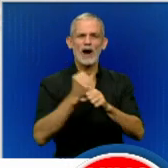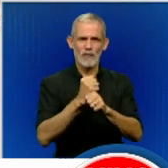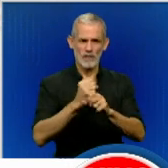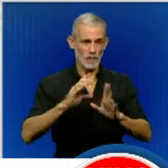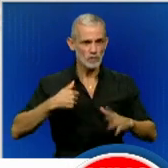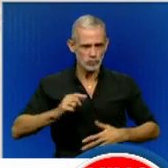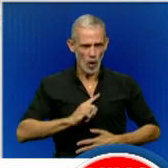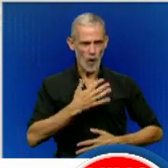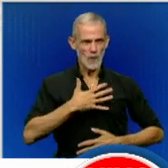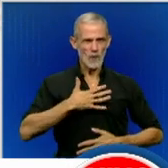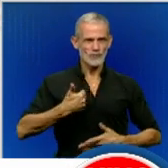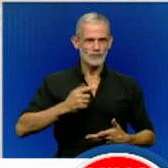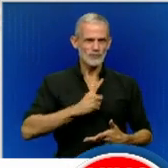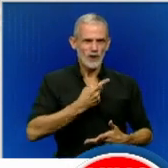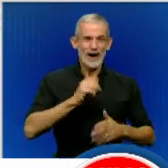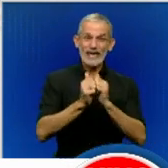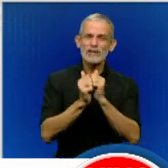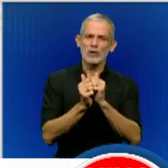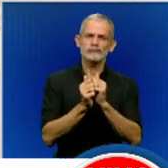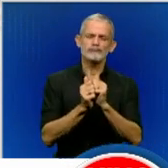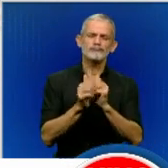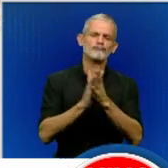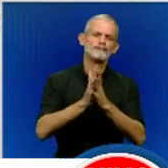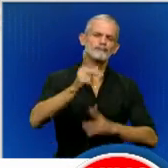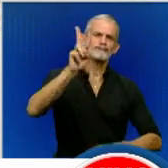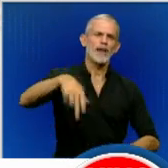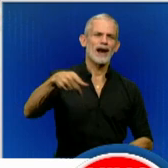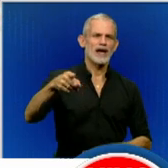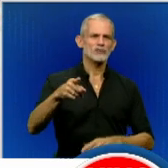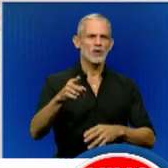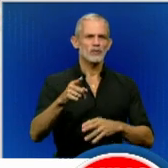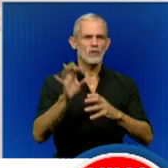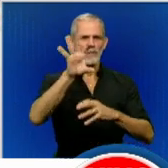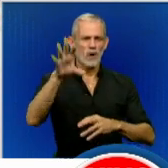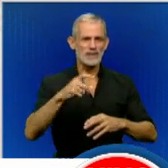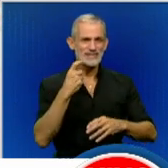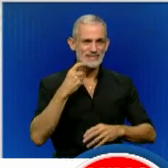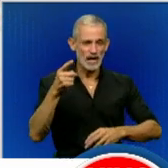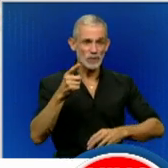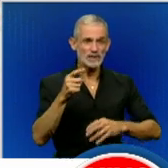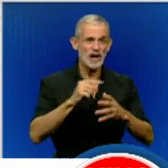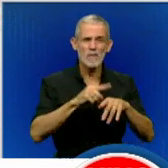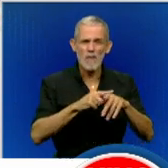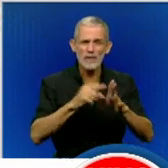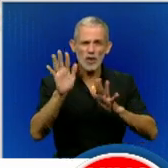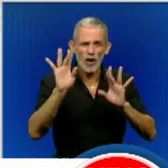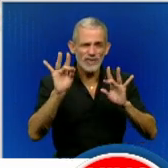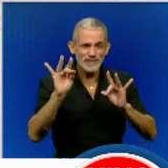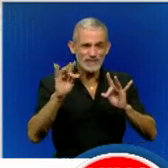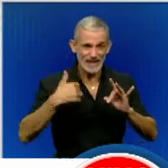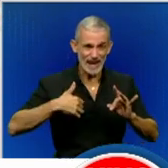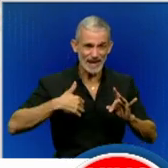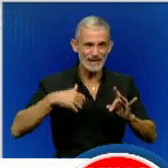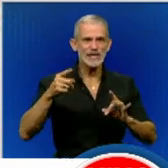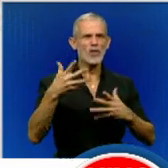que la historia reconozca la provincia de san luís como una de las provincias que en un momento difícil desde argentina defendió al